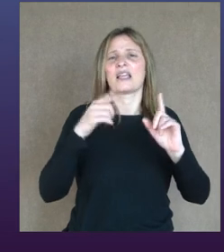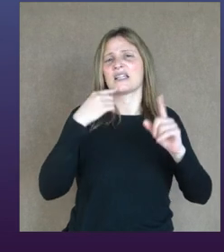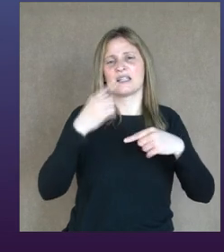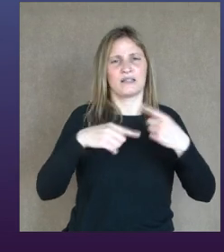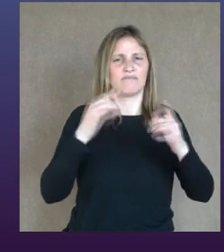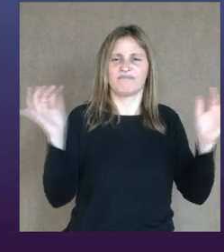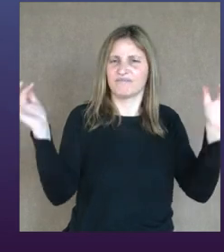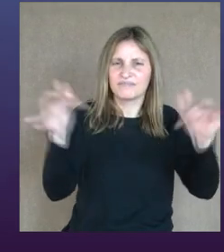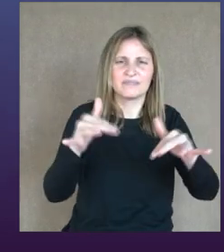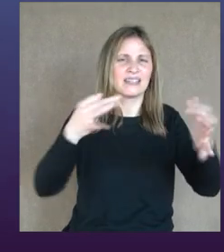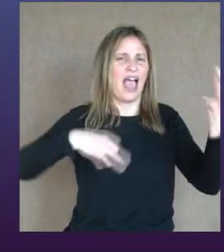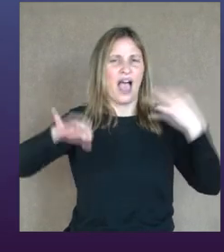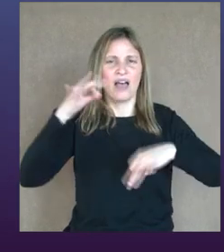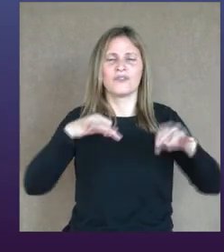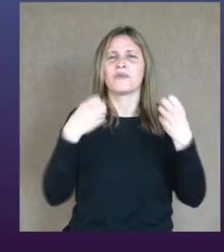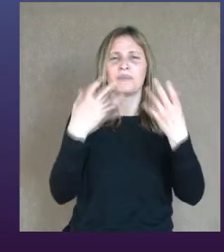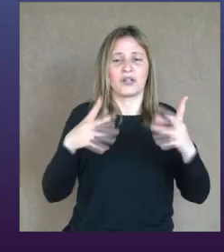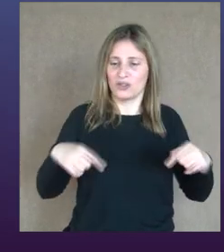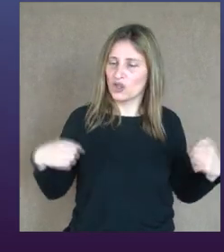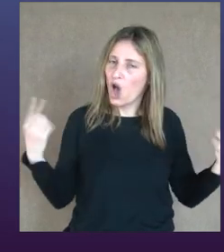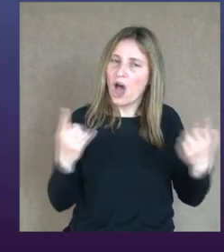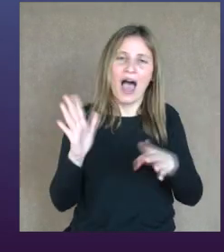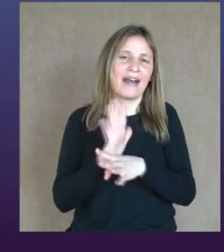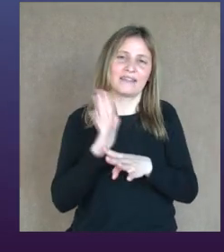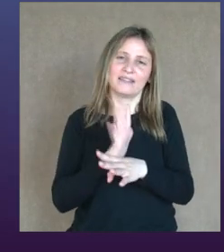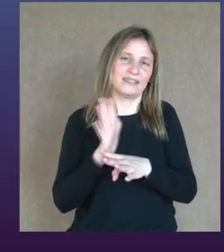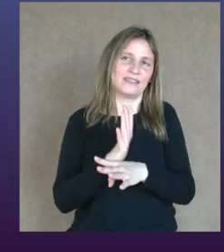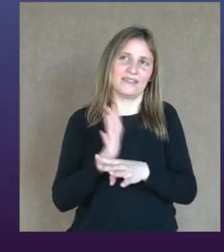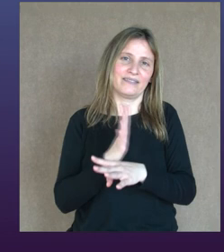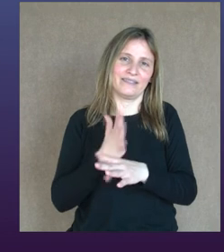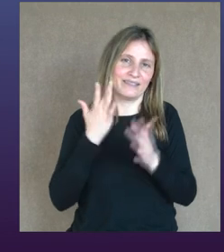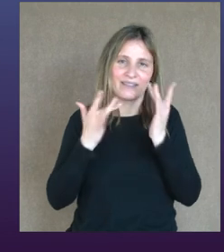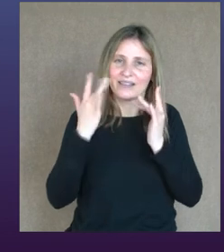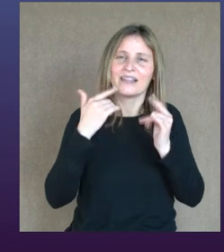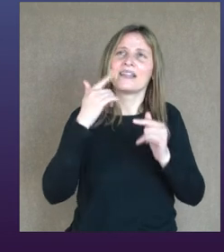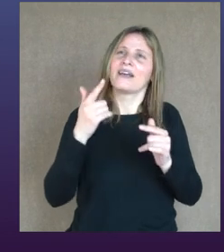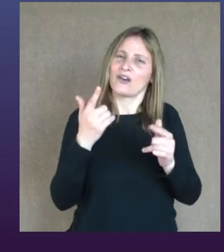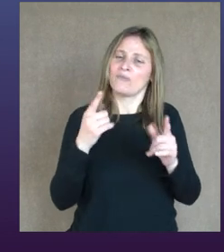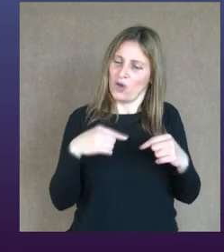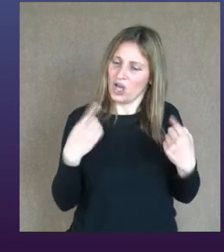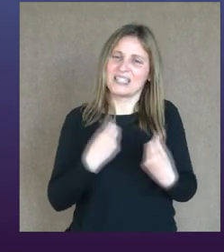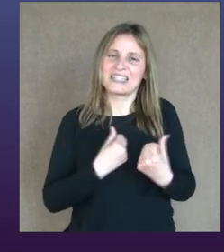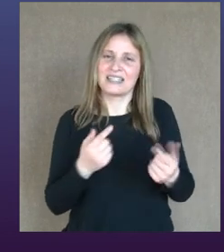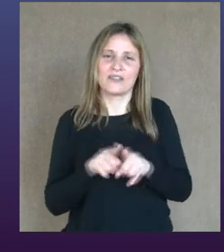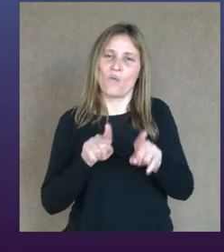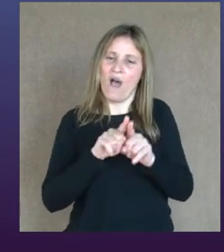y nada, que se llenen los teatros, porque estamos todos los artistas en un lugar muy, muy